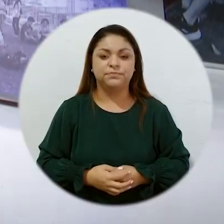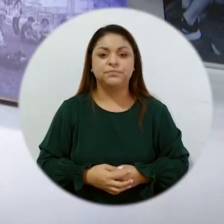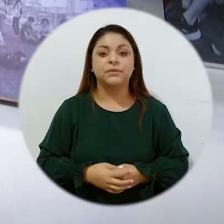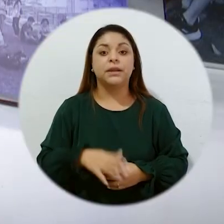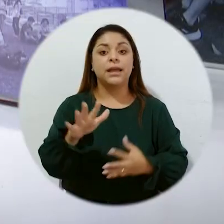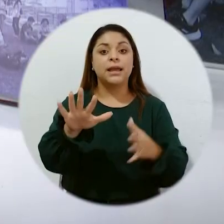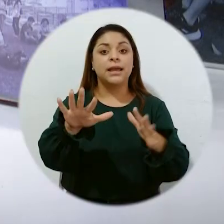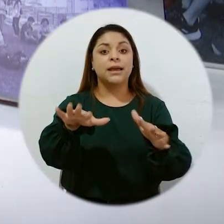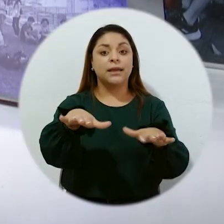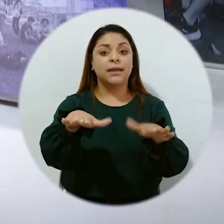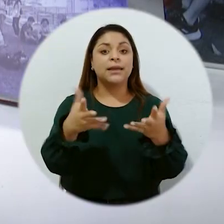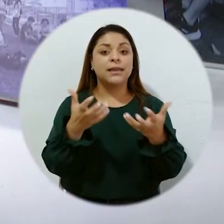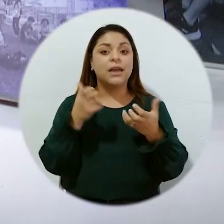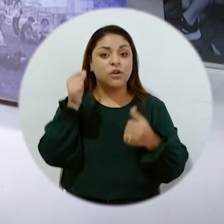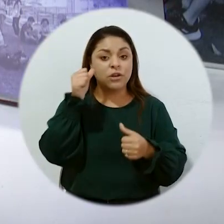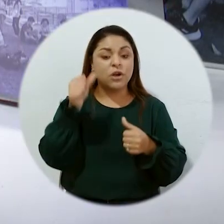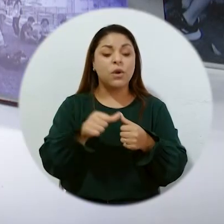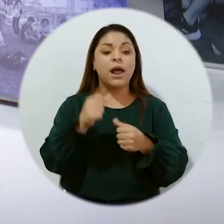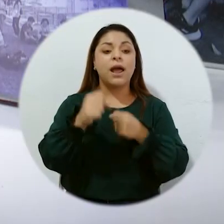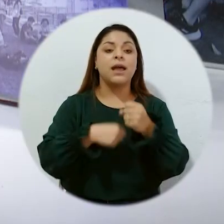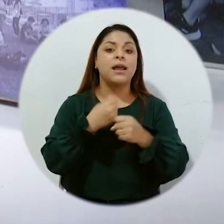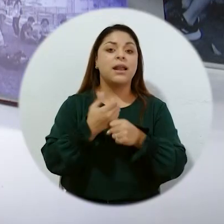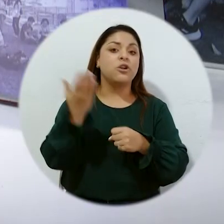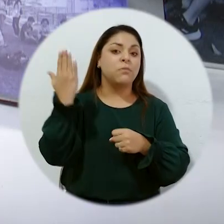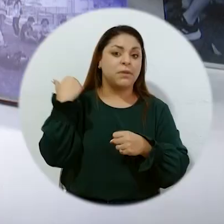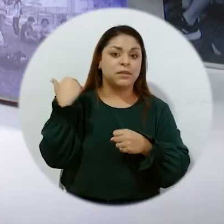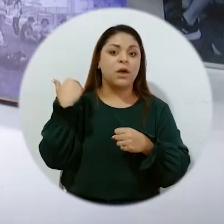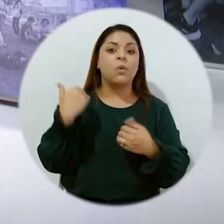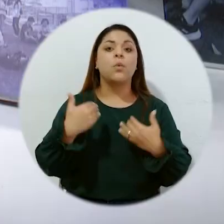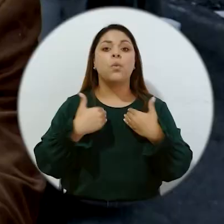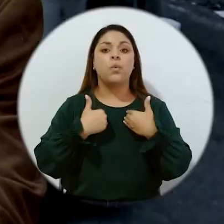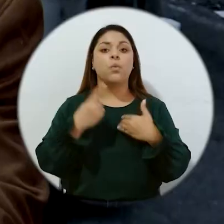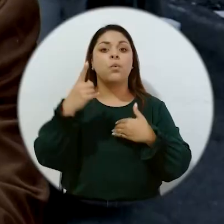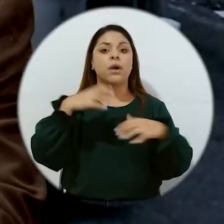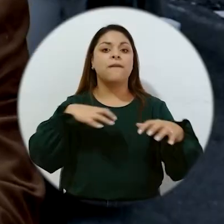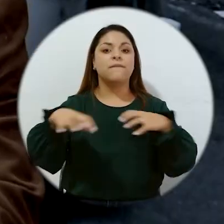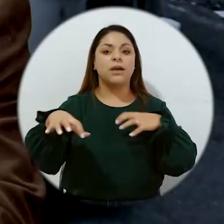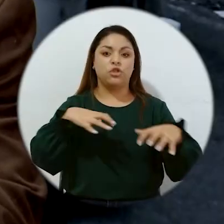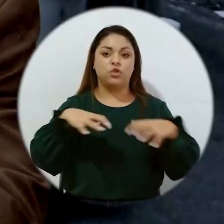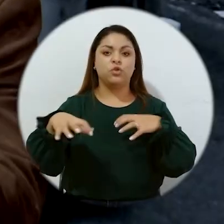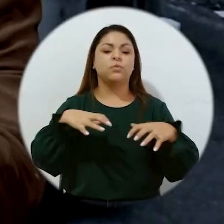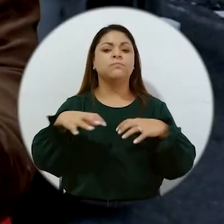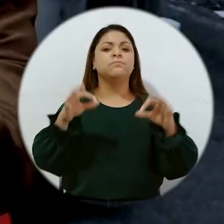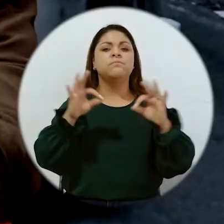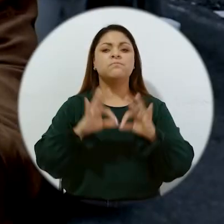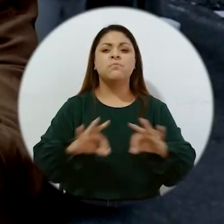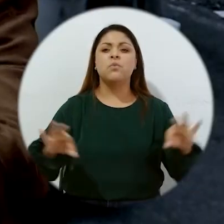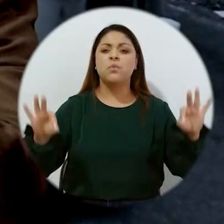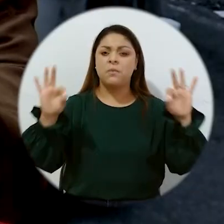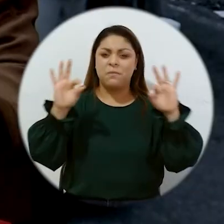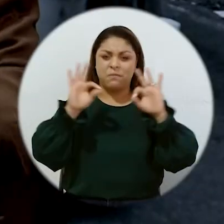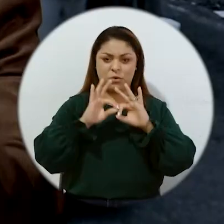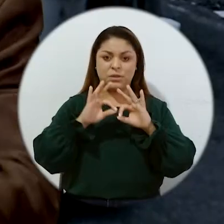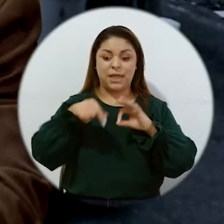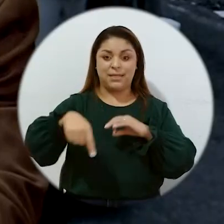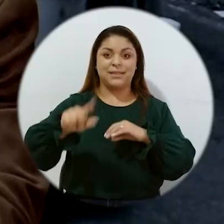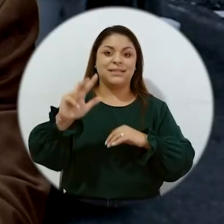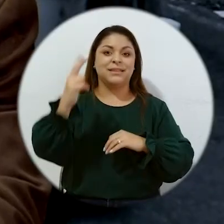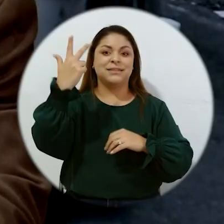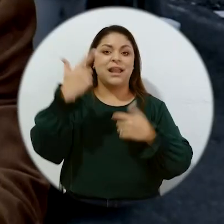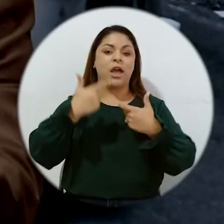Quiero primero recordar que el año pasado tuvimos un evento preliminar a esta